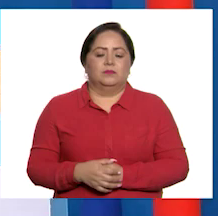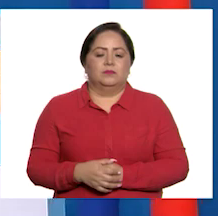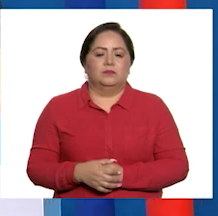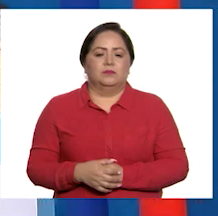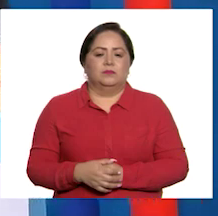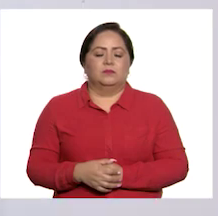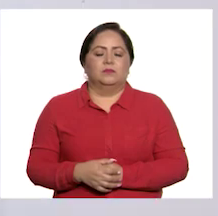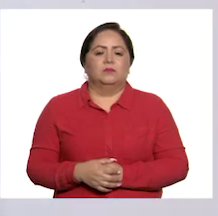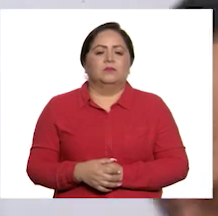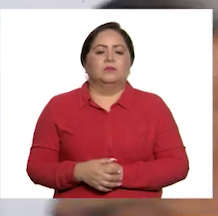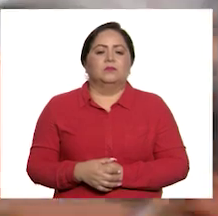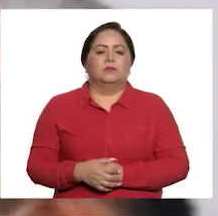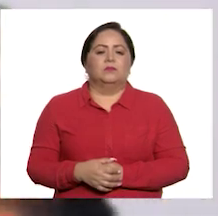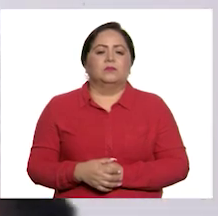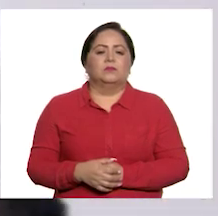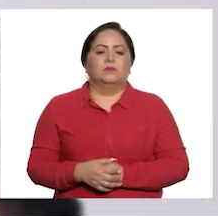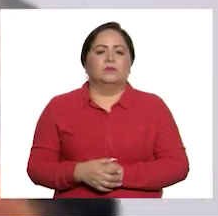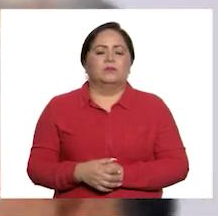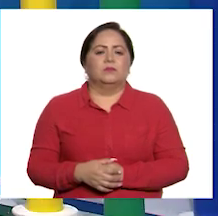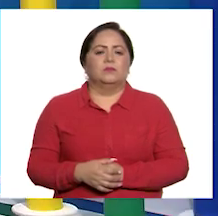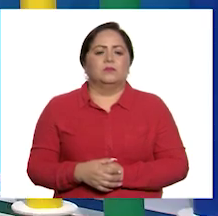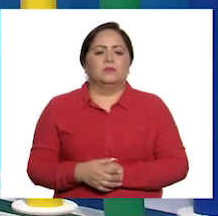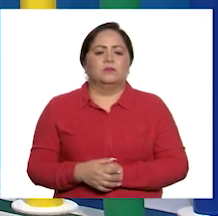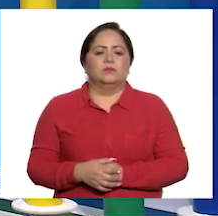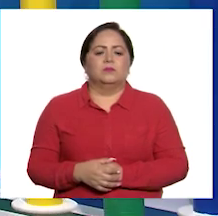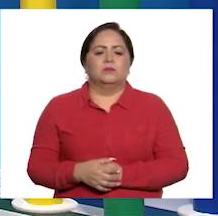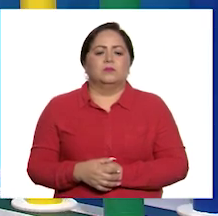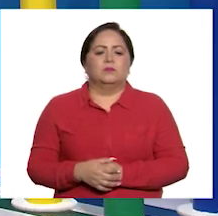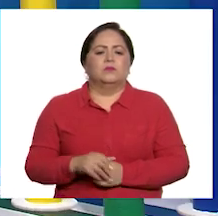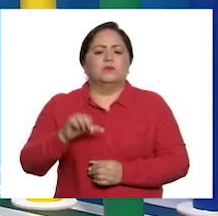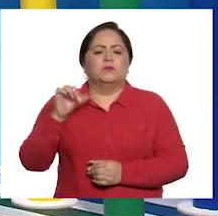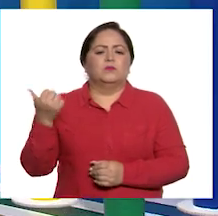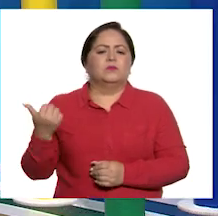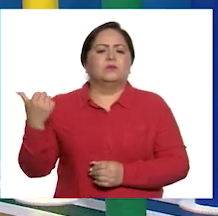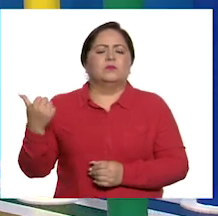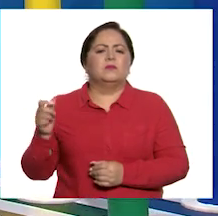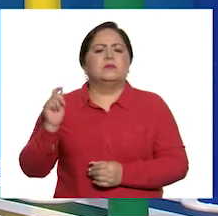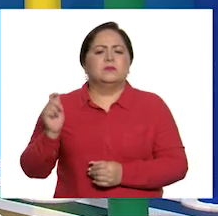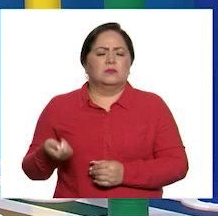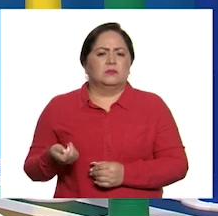Muy bien. ¿Cuál aparato se muestra en esta imagen?